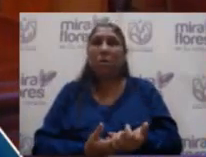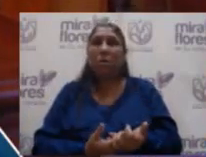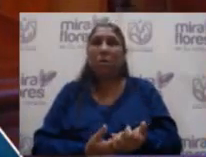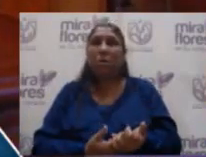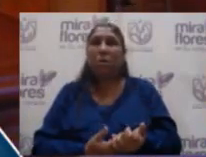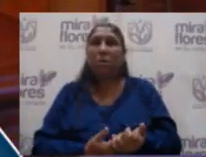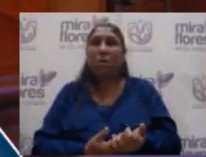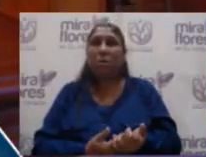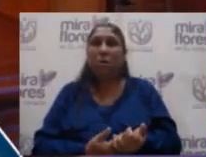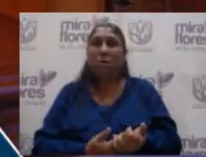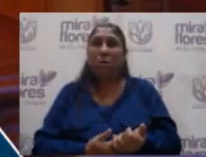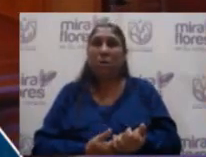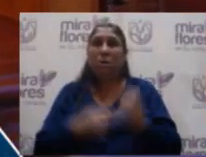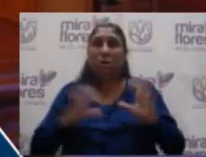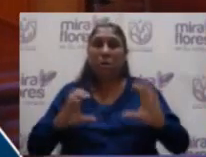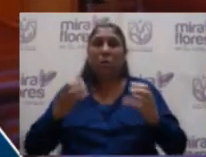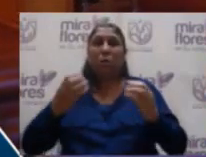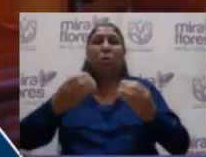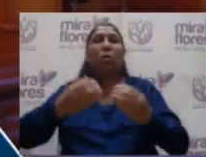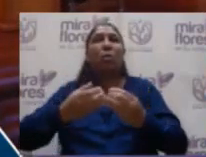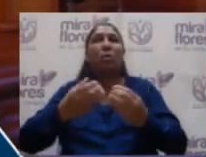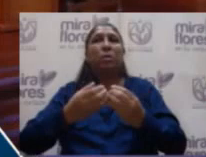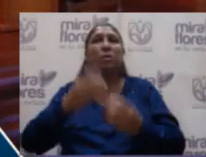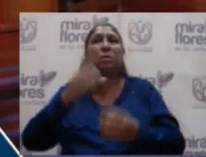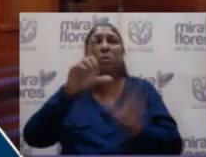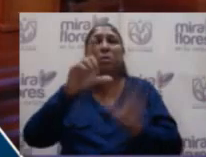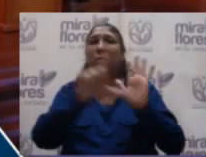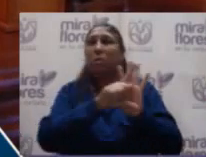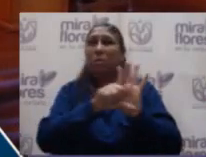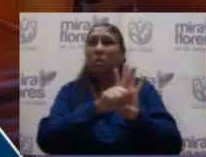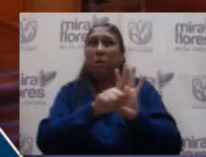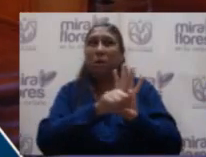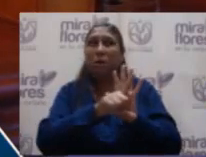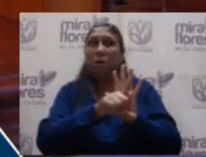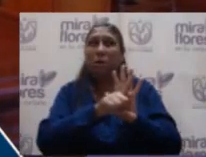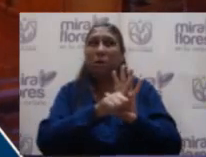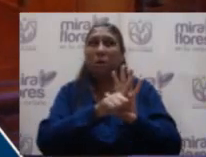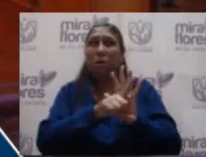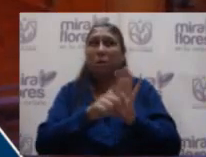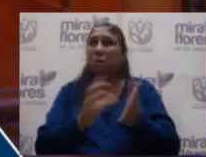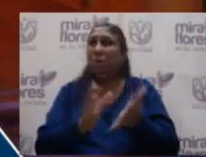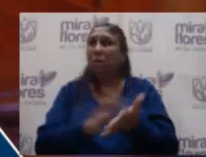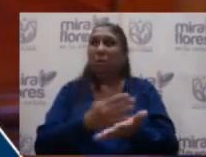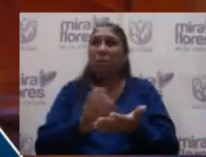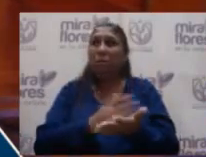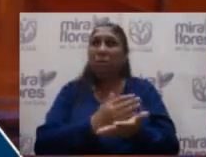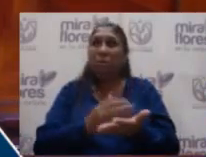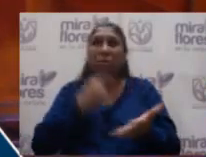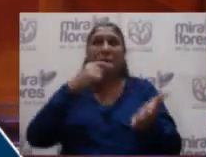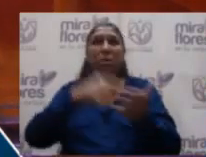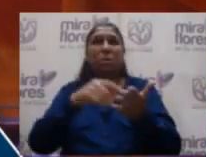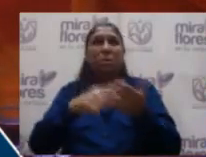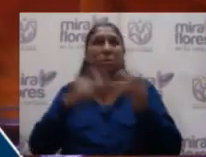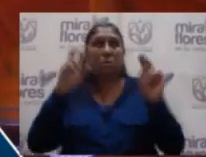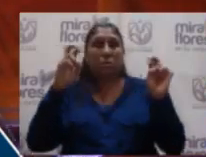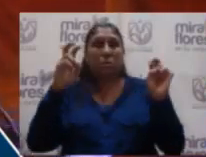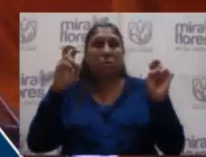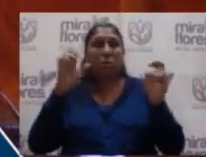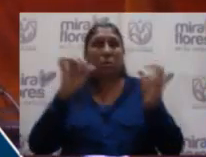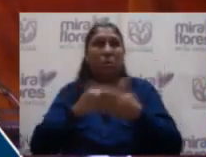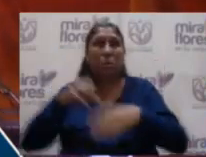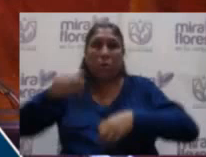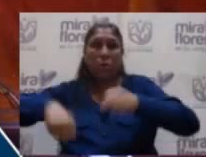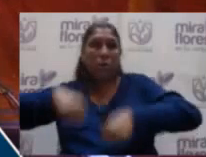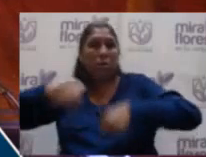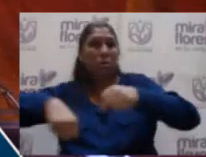Ya, o sea, es la comisión legal. Esto se vio en la comisión legal. Creo que usted estuvo presente, ¿no? No, este punto no se ha visto en la comisión. Se ha visto lo de la bicicleta, pero